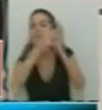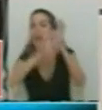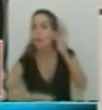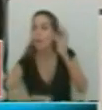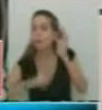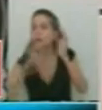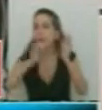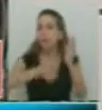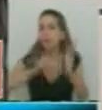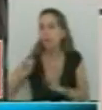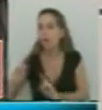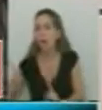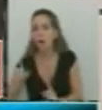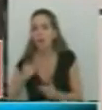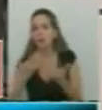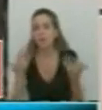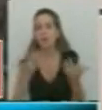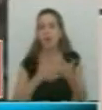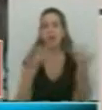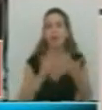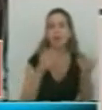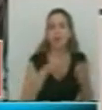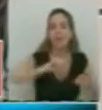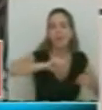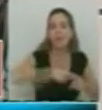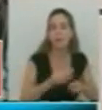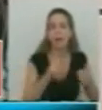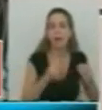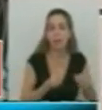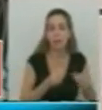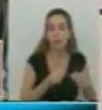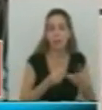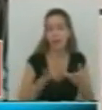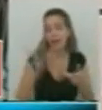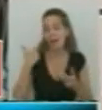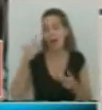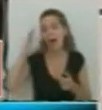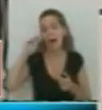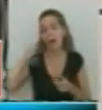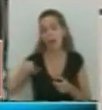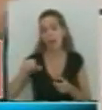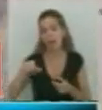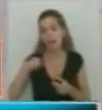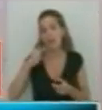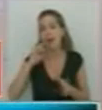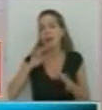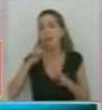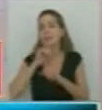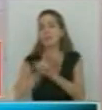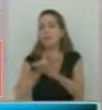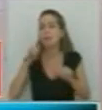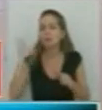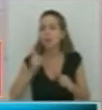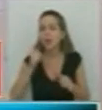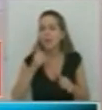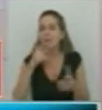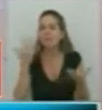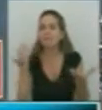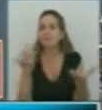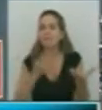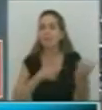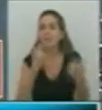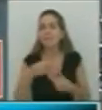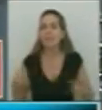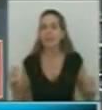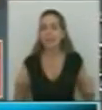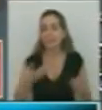paritarias siguen abiertas, por eso no va a haber descuento de días. Pero a la noche la versión era que se descontaban los días. Hay información cruzada con este tema. Ayer en la